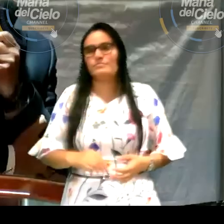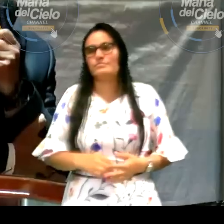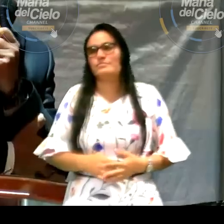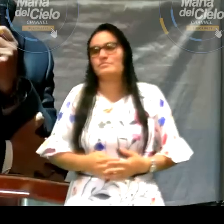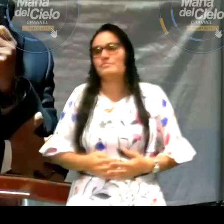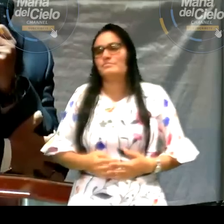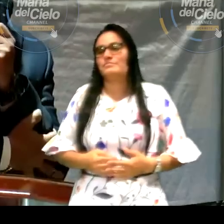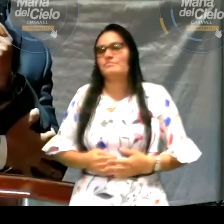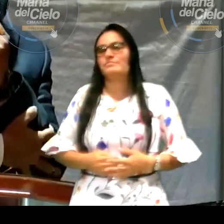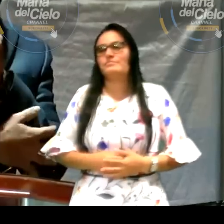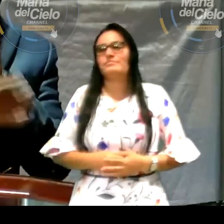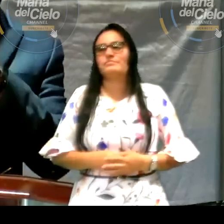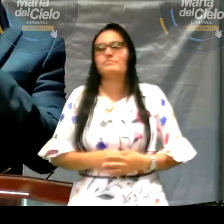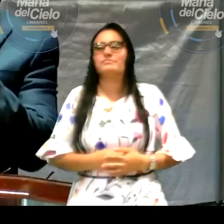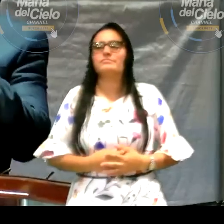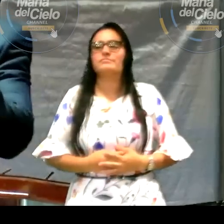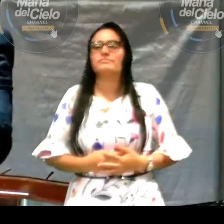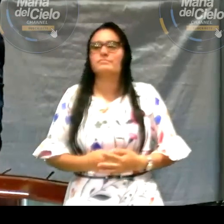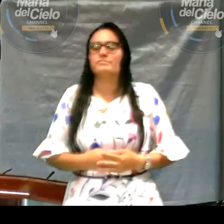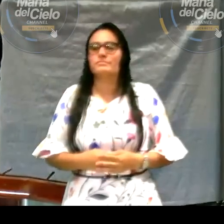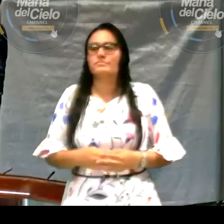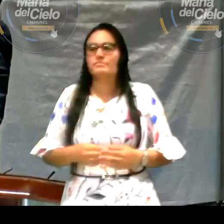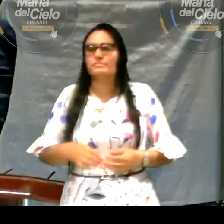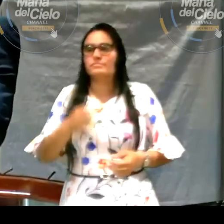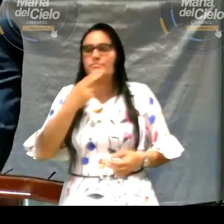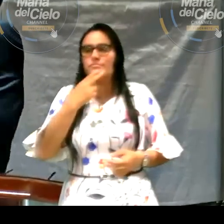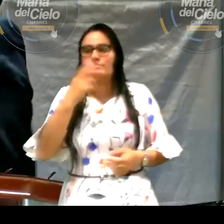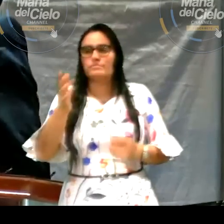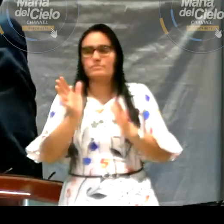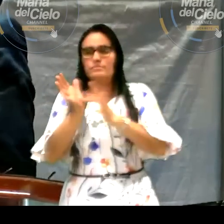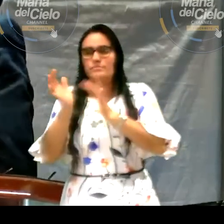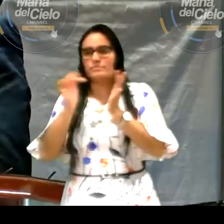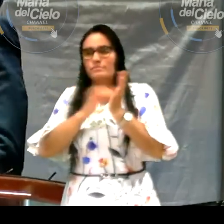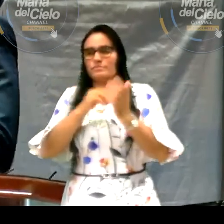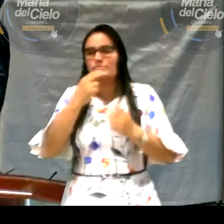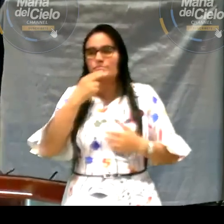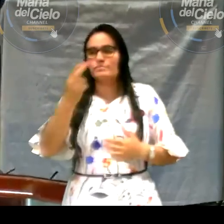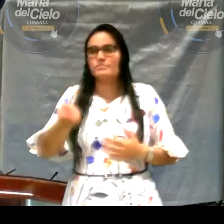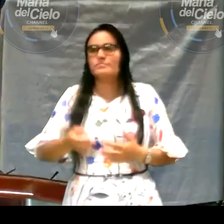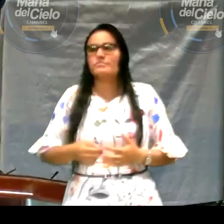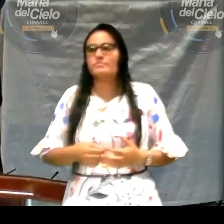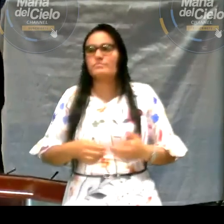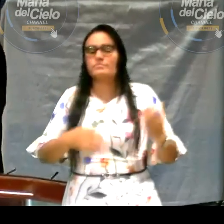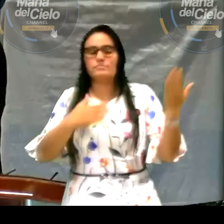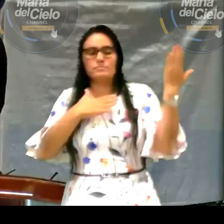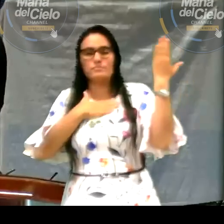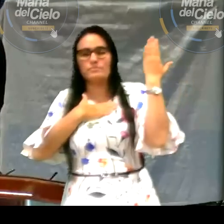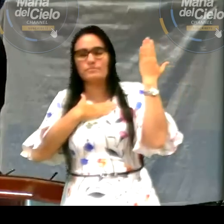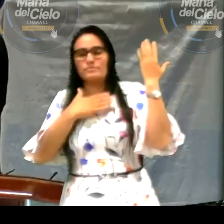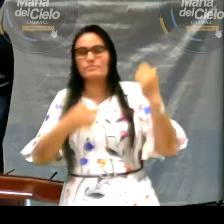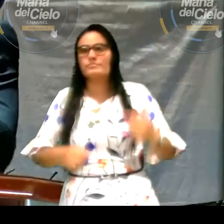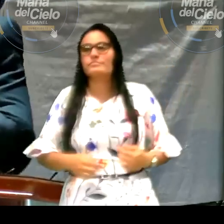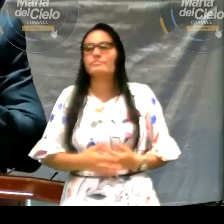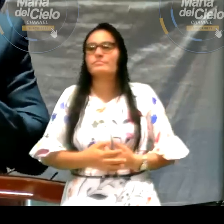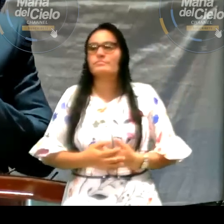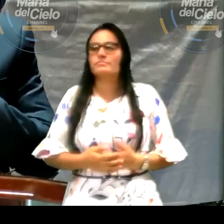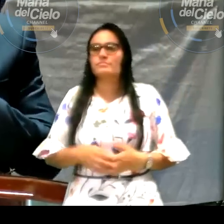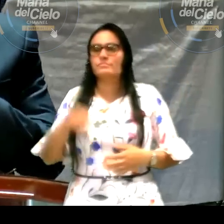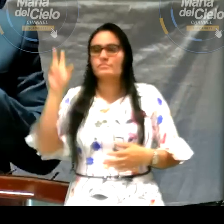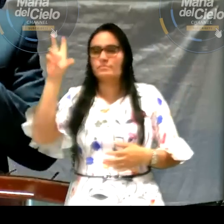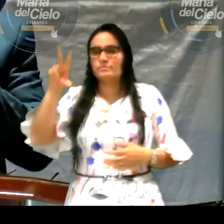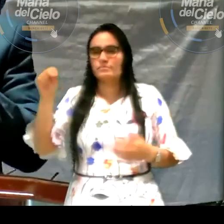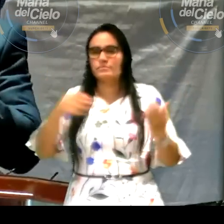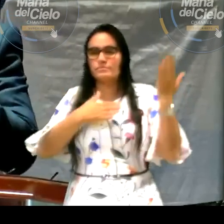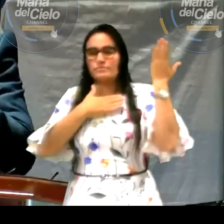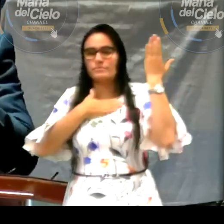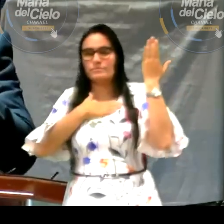muchacho. O sea que lo que Dios promete lo cumple. El asunto no es que Dios lo cumpla. El asunto es si